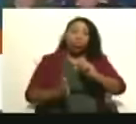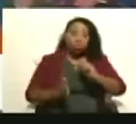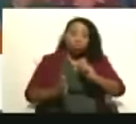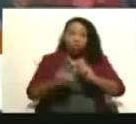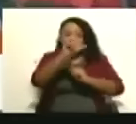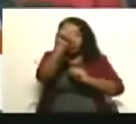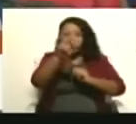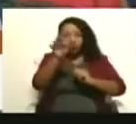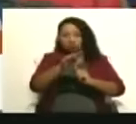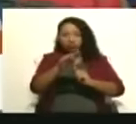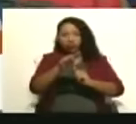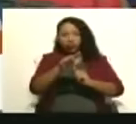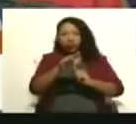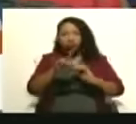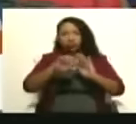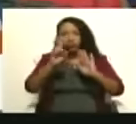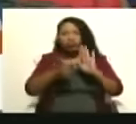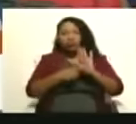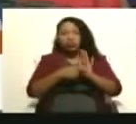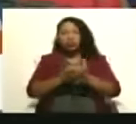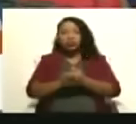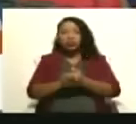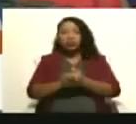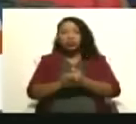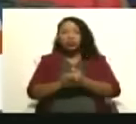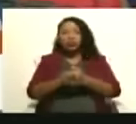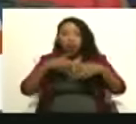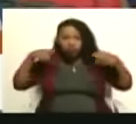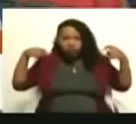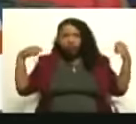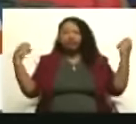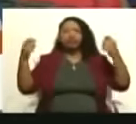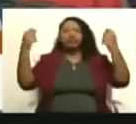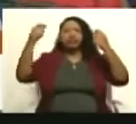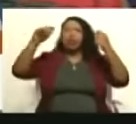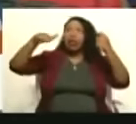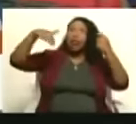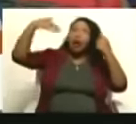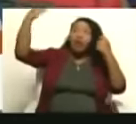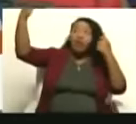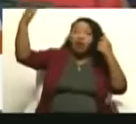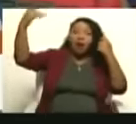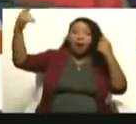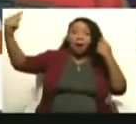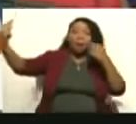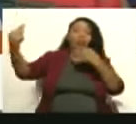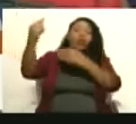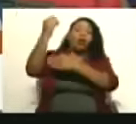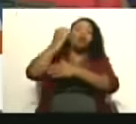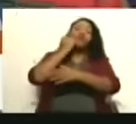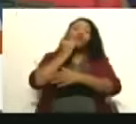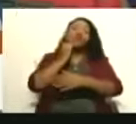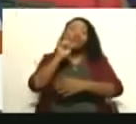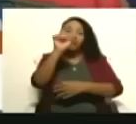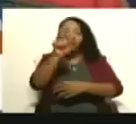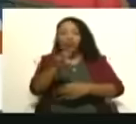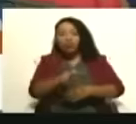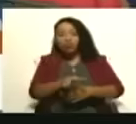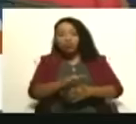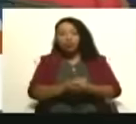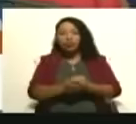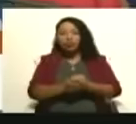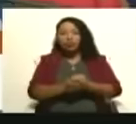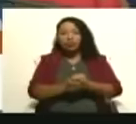Venezuela, toda, por campañas arribistas extranjeras en nuestra Guayana Esequiba, bajo la